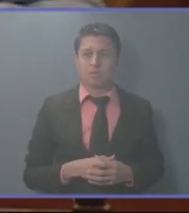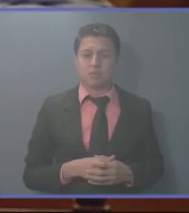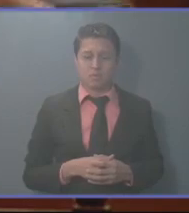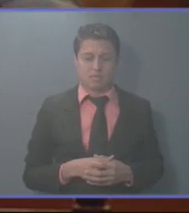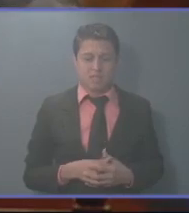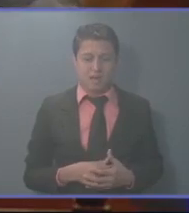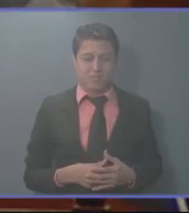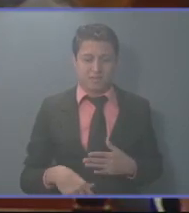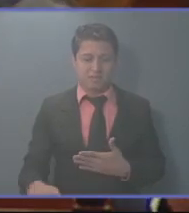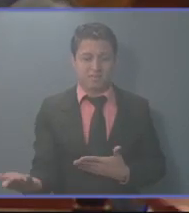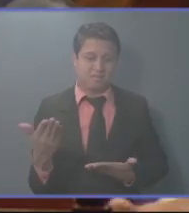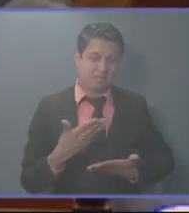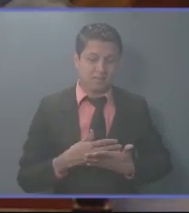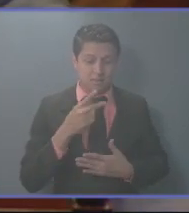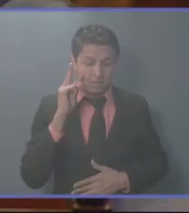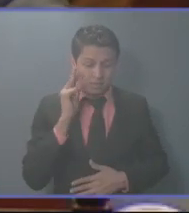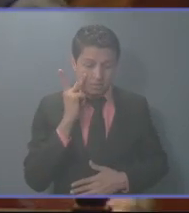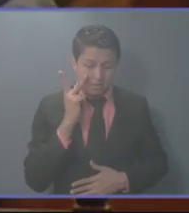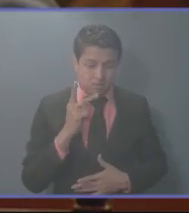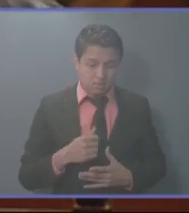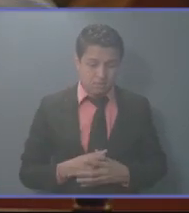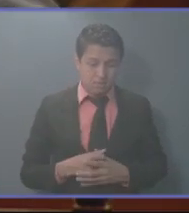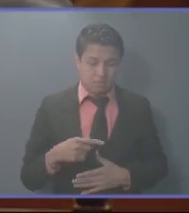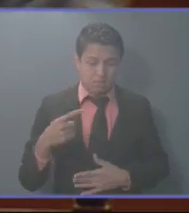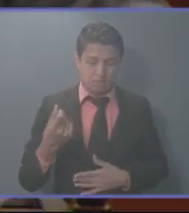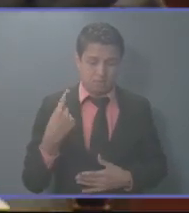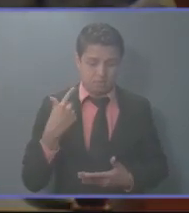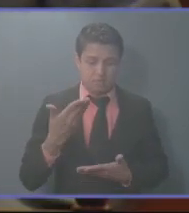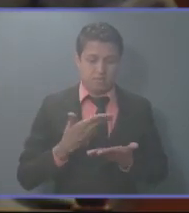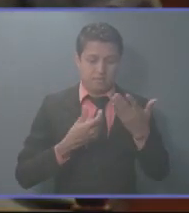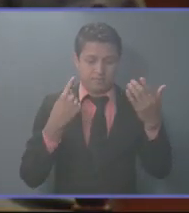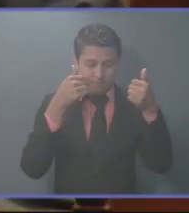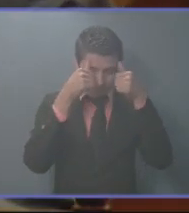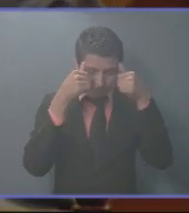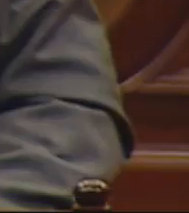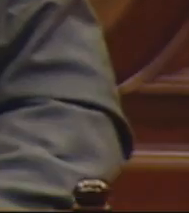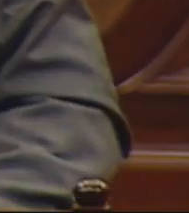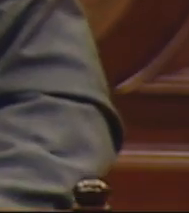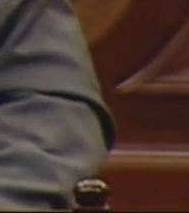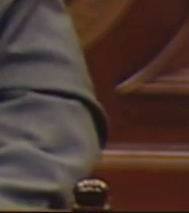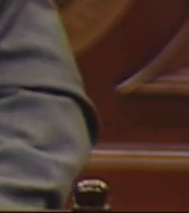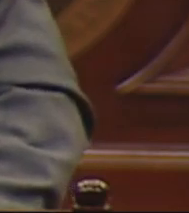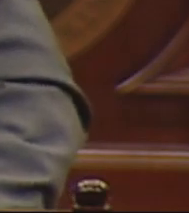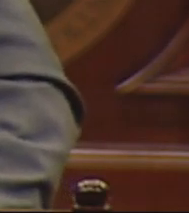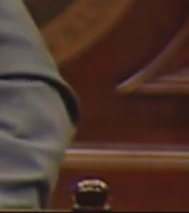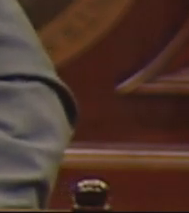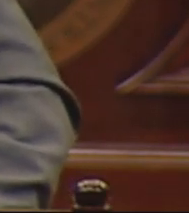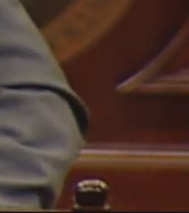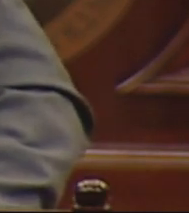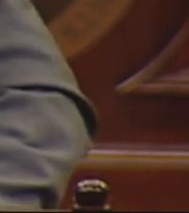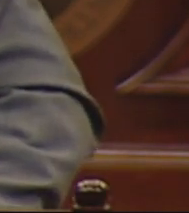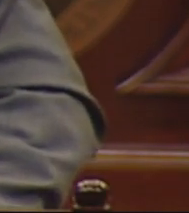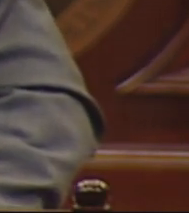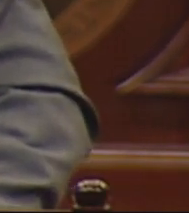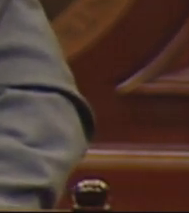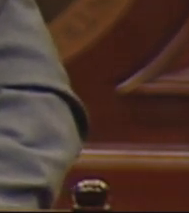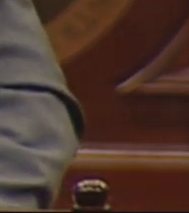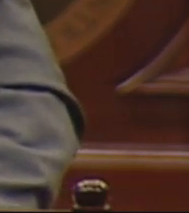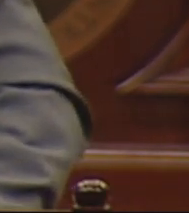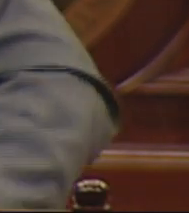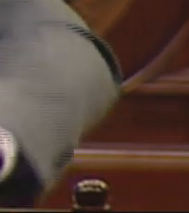se simplifican cuando el acuerdo de paz le dijo al FMLN: